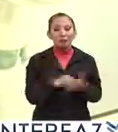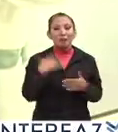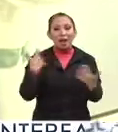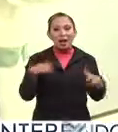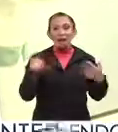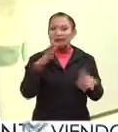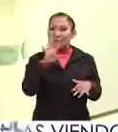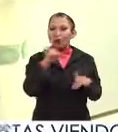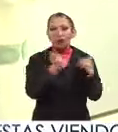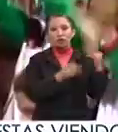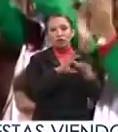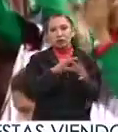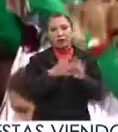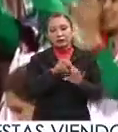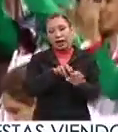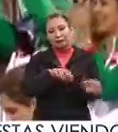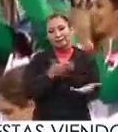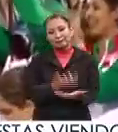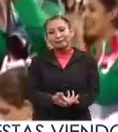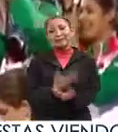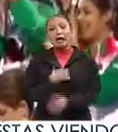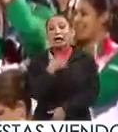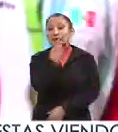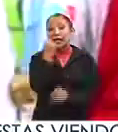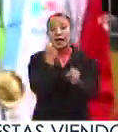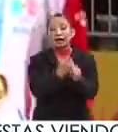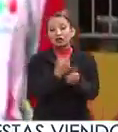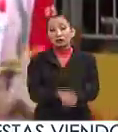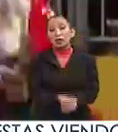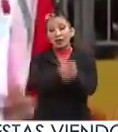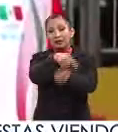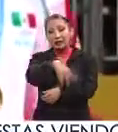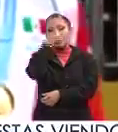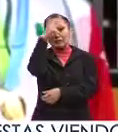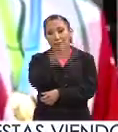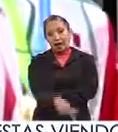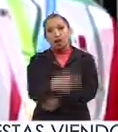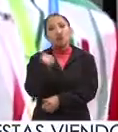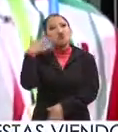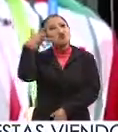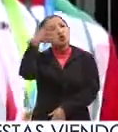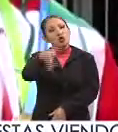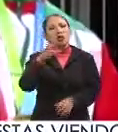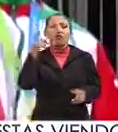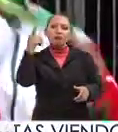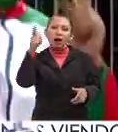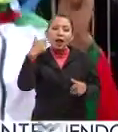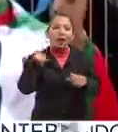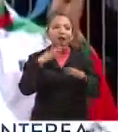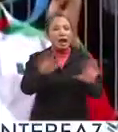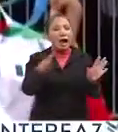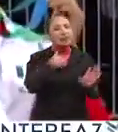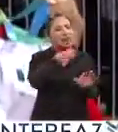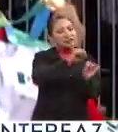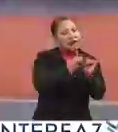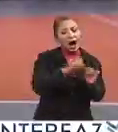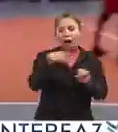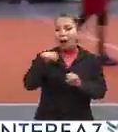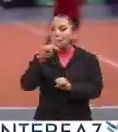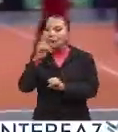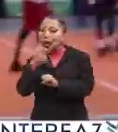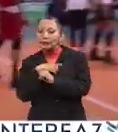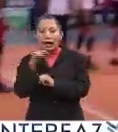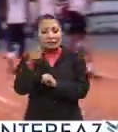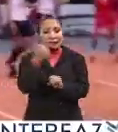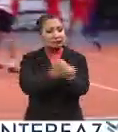retiré con 5 Juegos Olímpicos. Los primeros 100 años del voleibol en nuestro país y un futuro prometedor. Ya sea de sala o de playa,